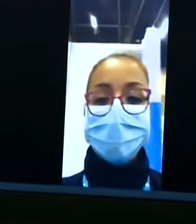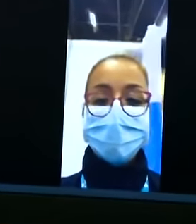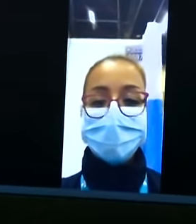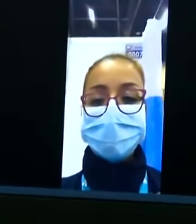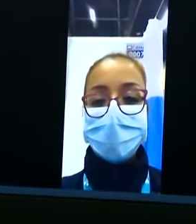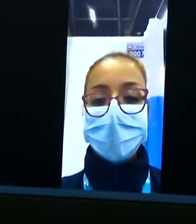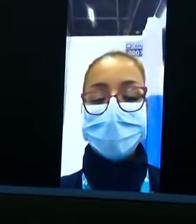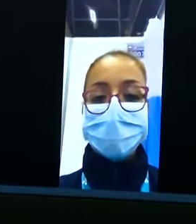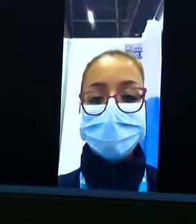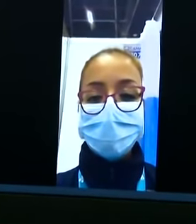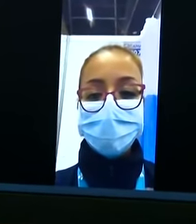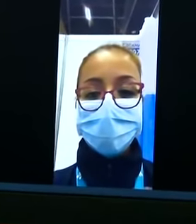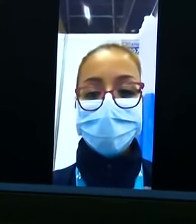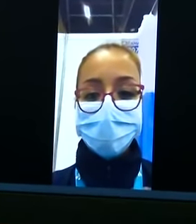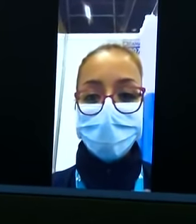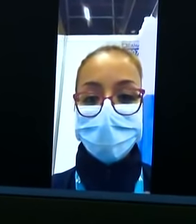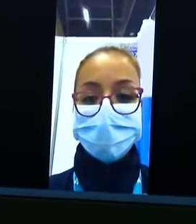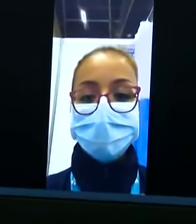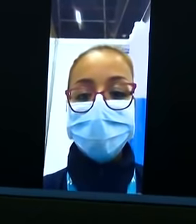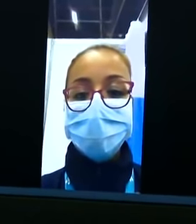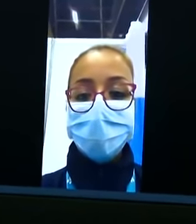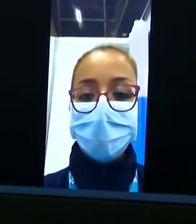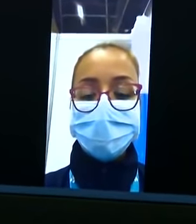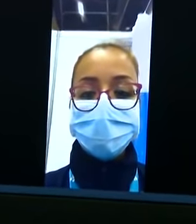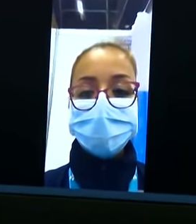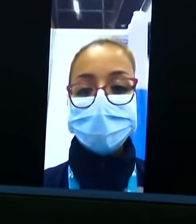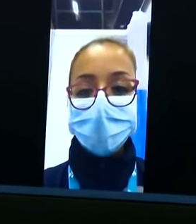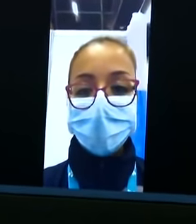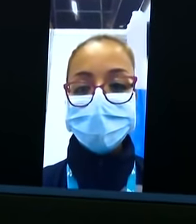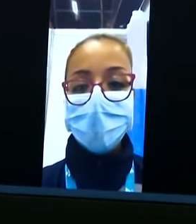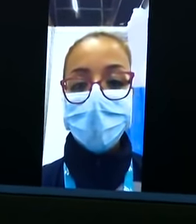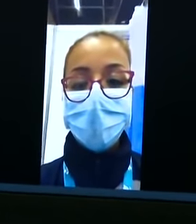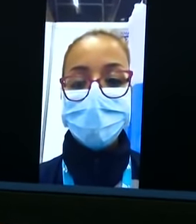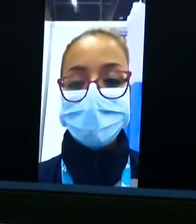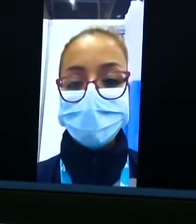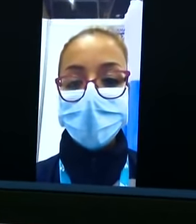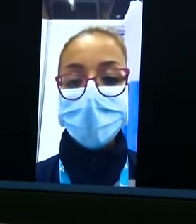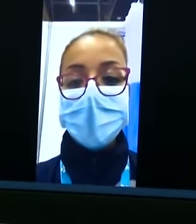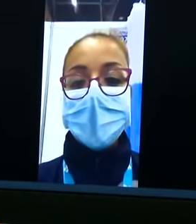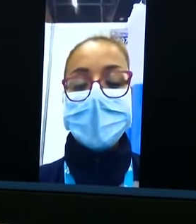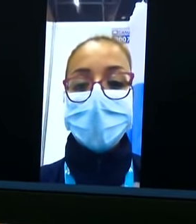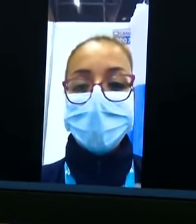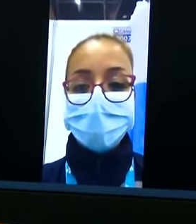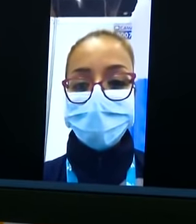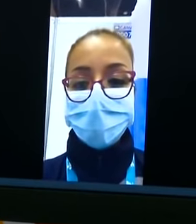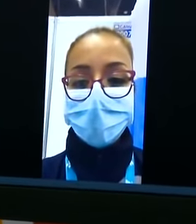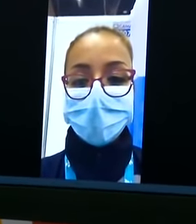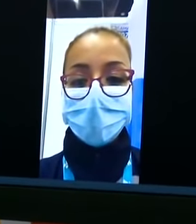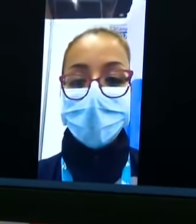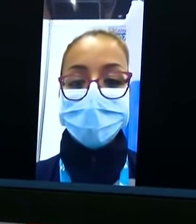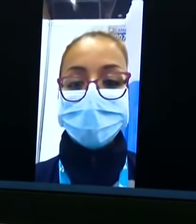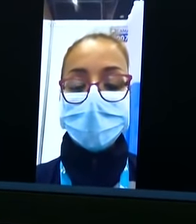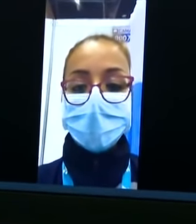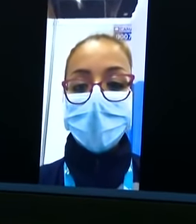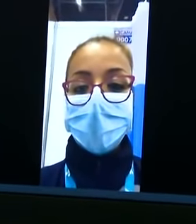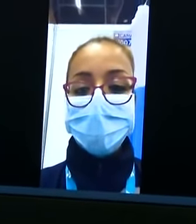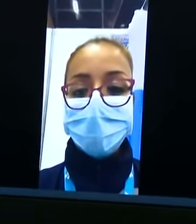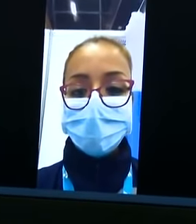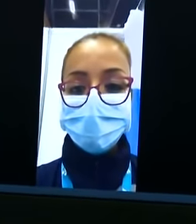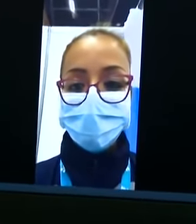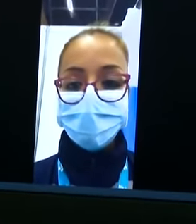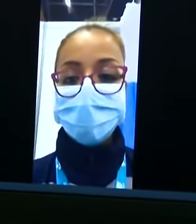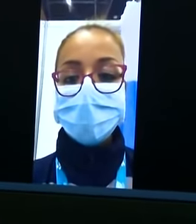Centro Hospitalario Transitorio Corferias. Mi nombre es Luz Estela, trabajadora social. Soy la persona que le facilitará